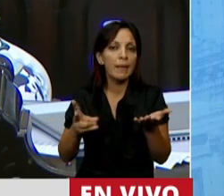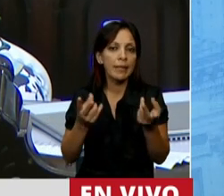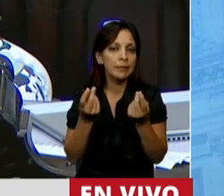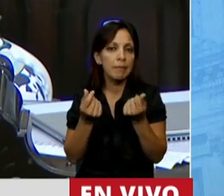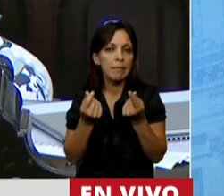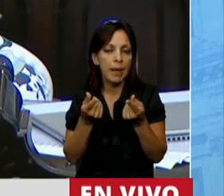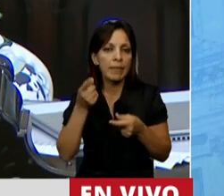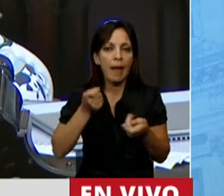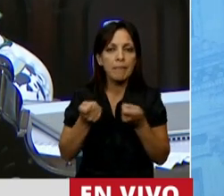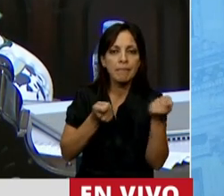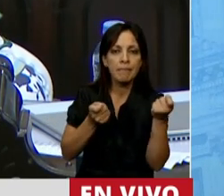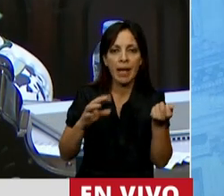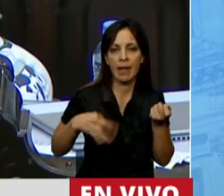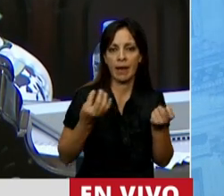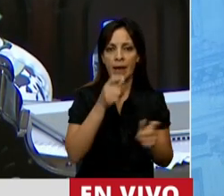termina regulando la vida.